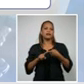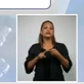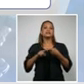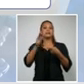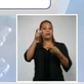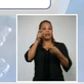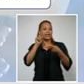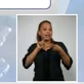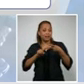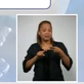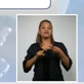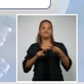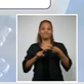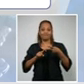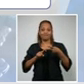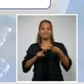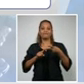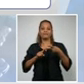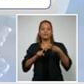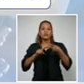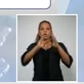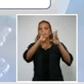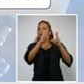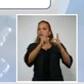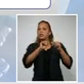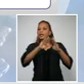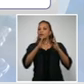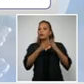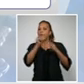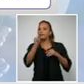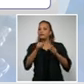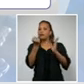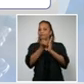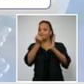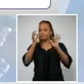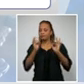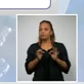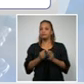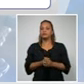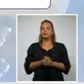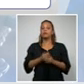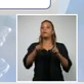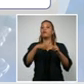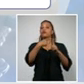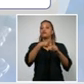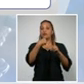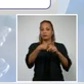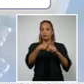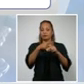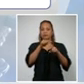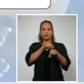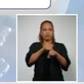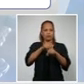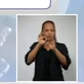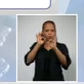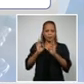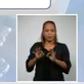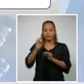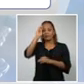vigilancia, y con una cantidad de activos, pacientes positivos en estos momentos que están